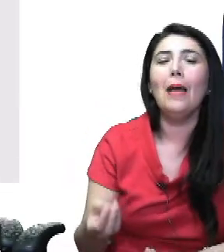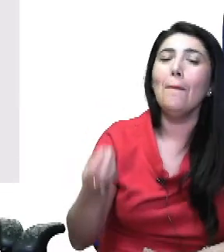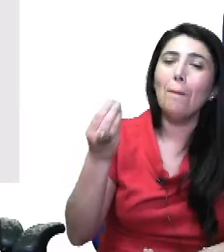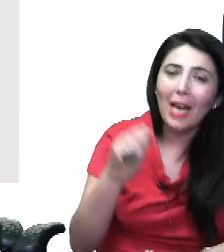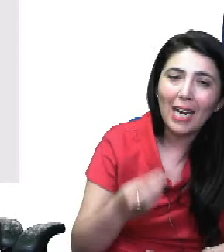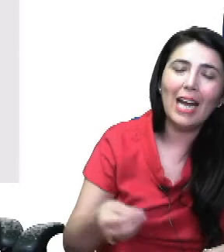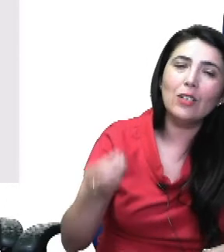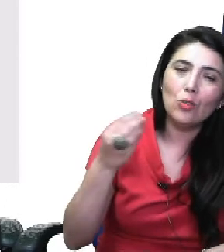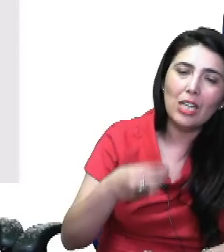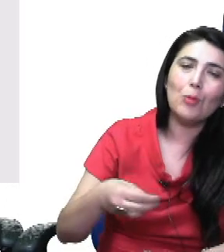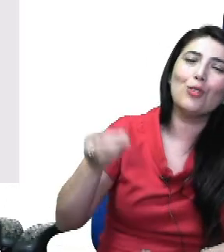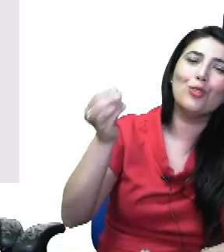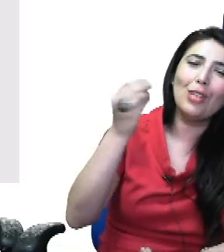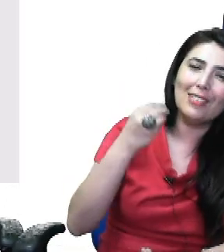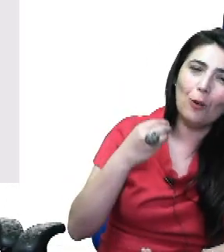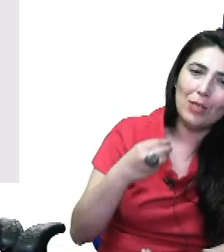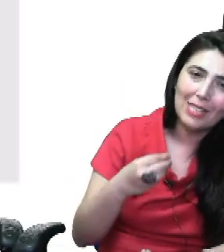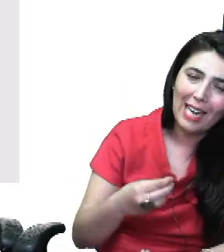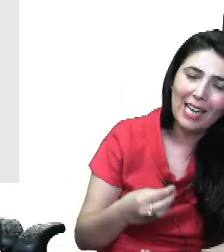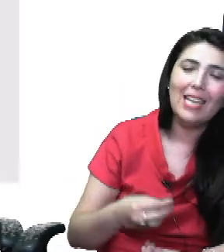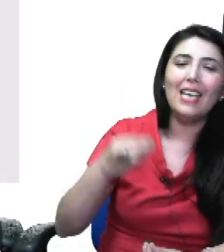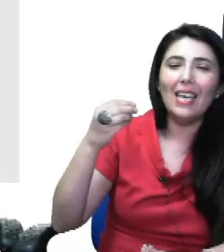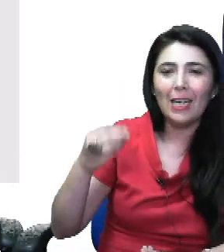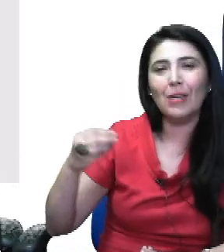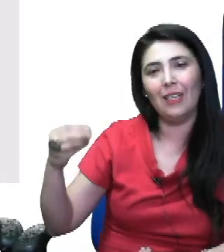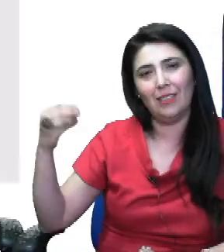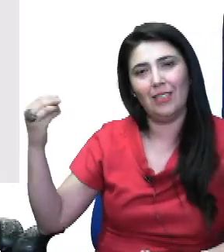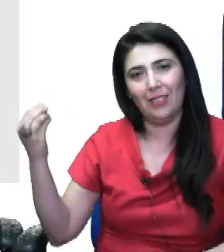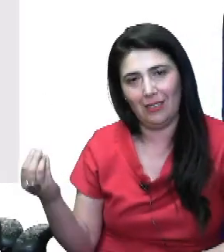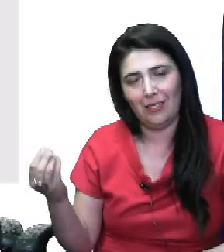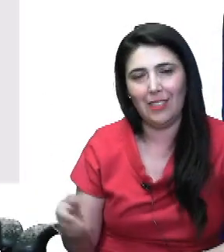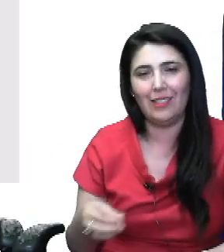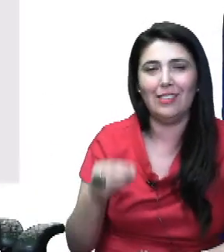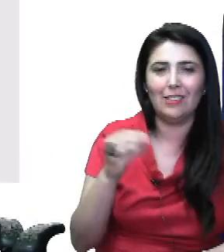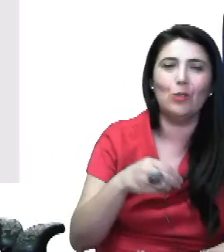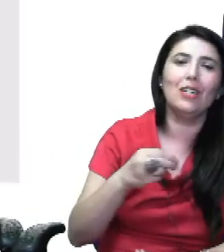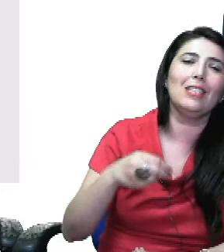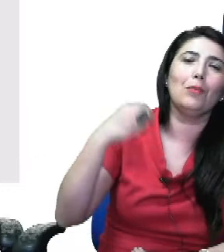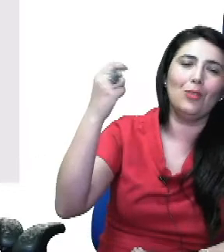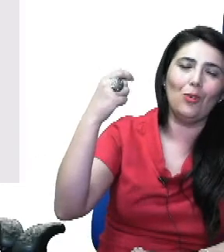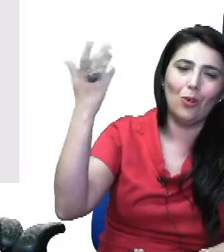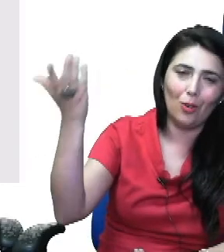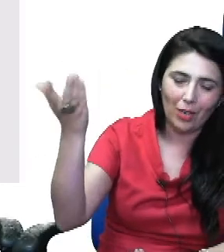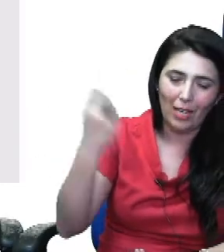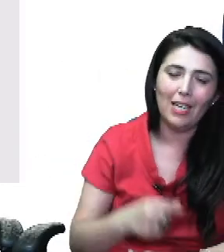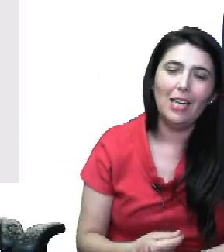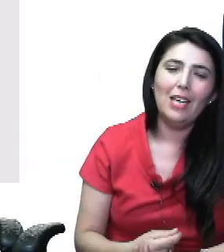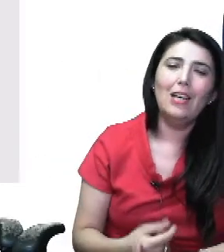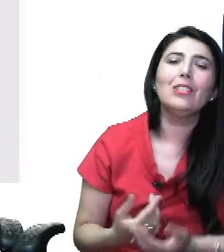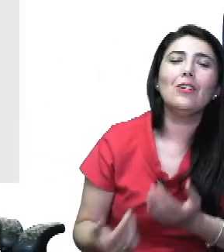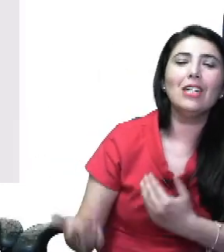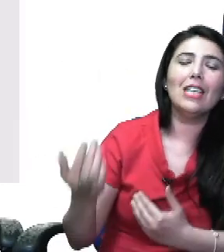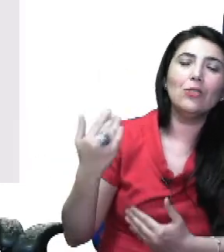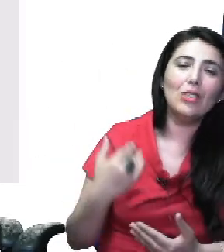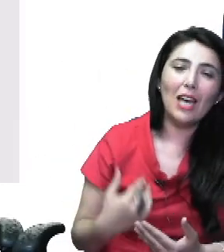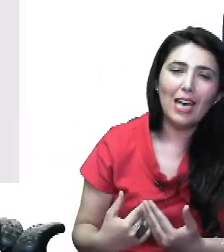tema, para las acciones de protección de la salud mental en emergencias y desastres, ¿cierto? Entonces usan esta expresión, Kokoro no Kea.